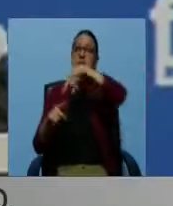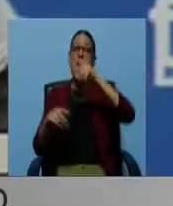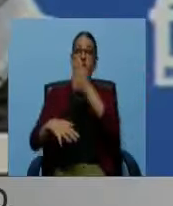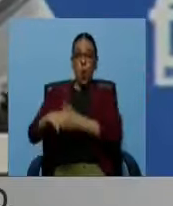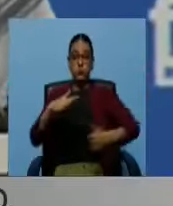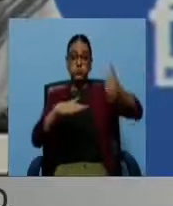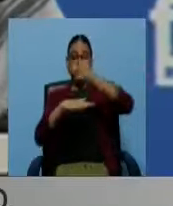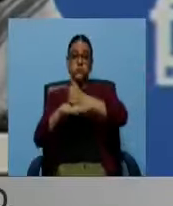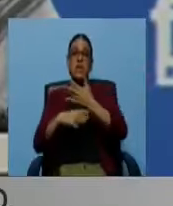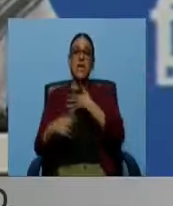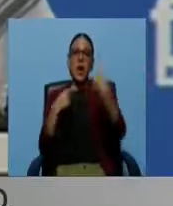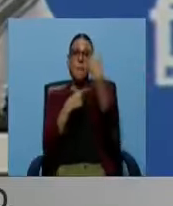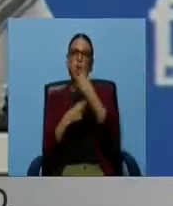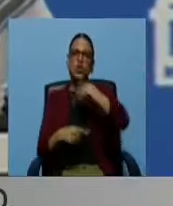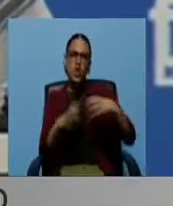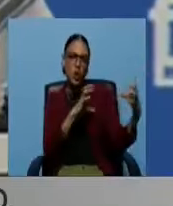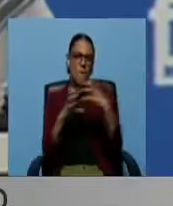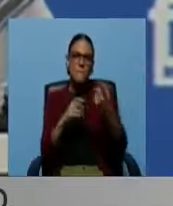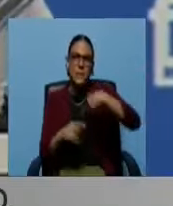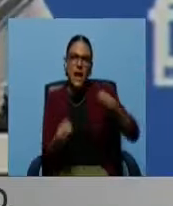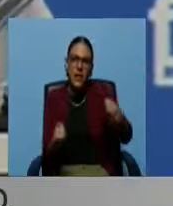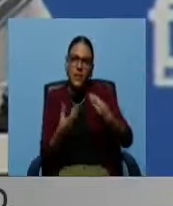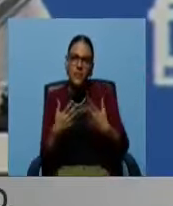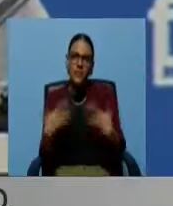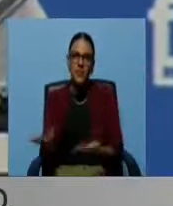están echando a pelear entre nosotros.